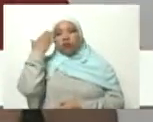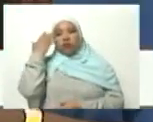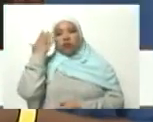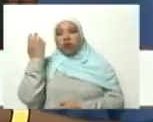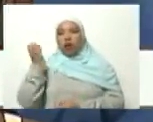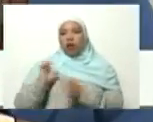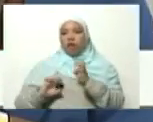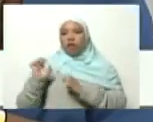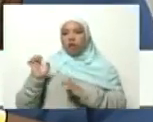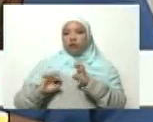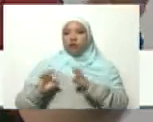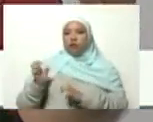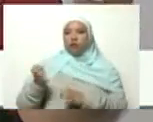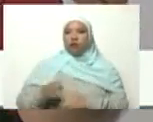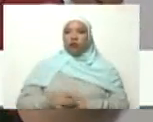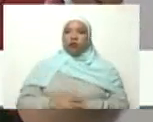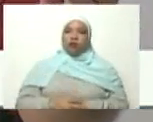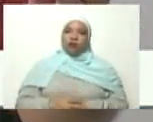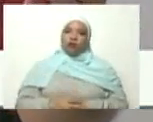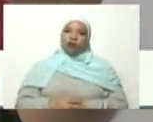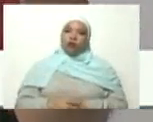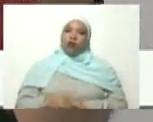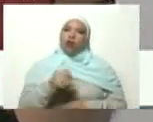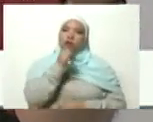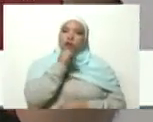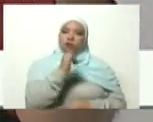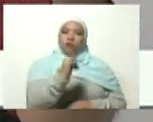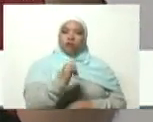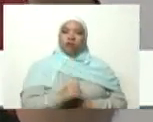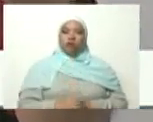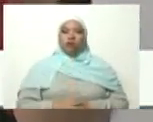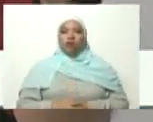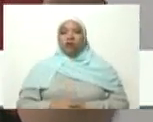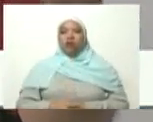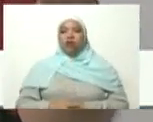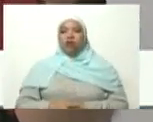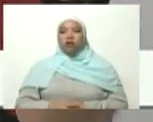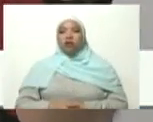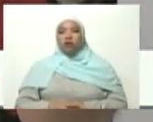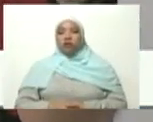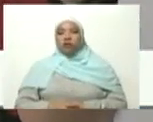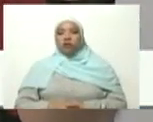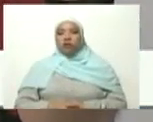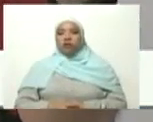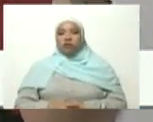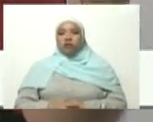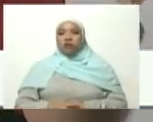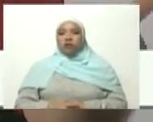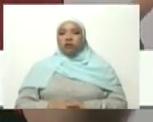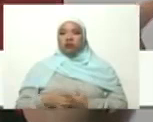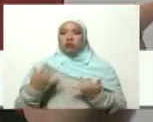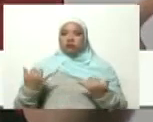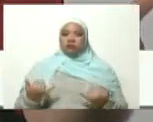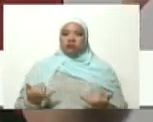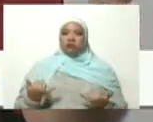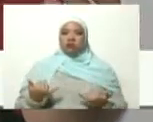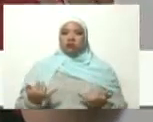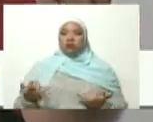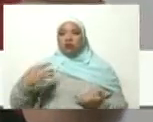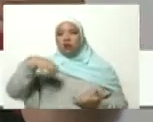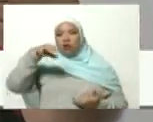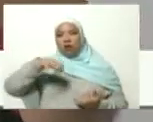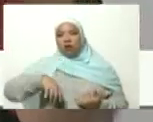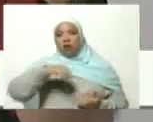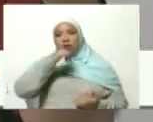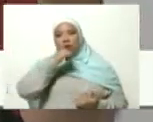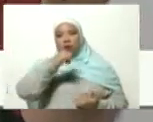hacer nosotros y está conformada, pues, tenemos los órganos auxiliares en los estados, en los municipios, pero también tenemos al enlace estatal,